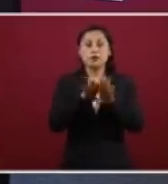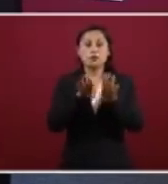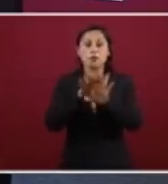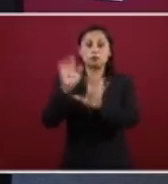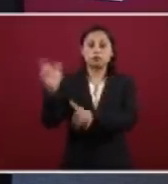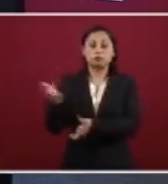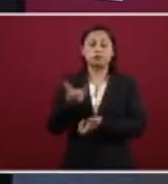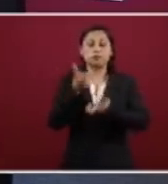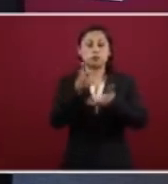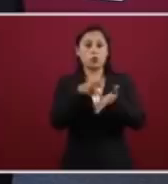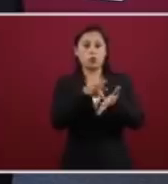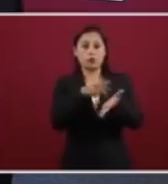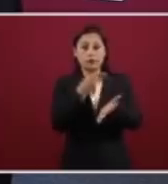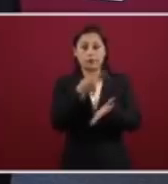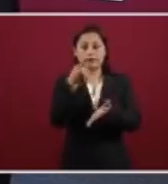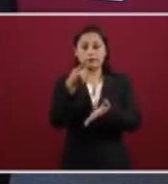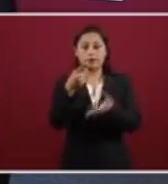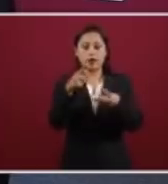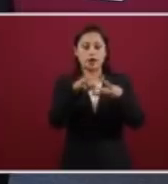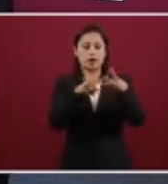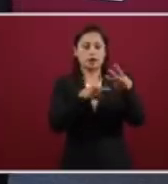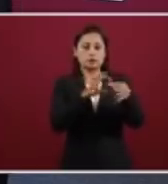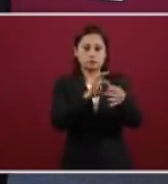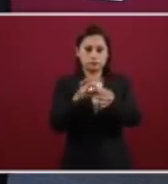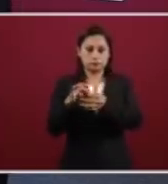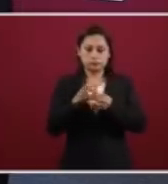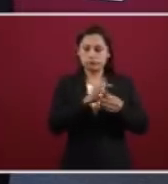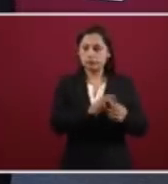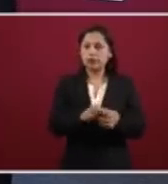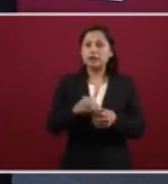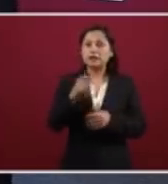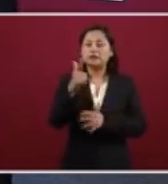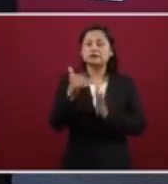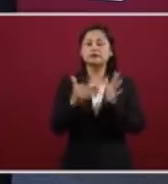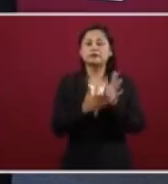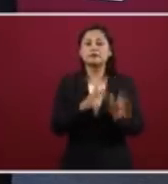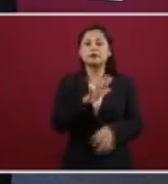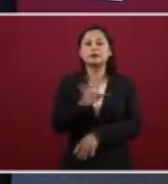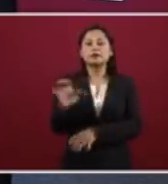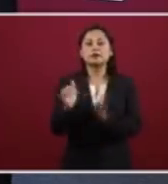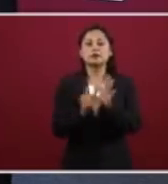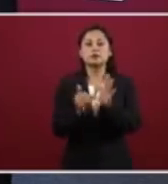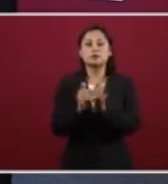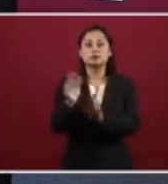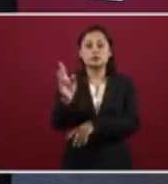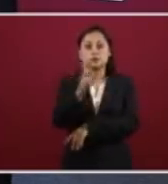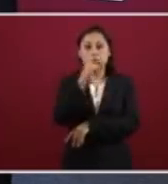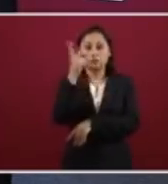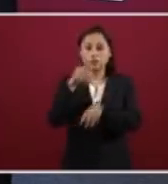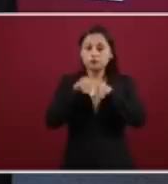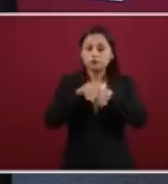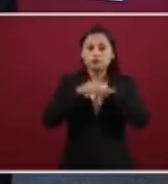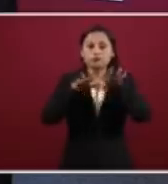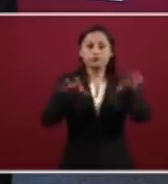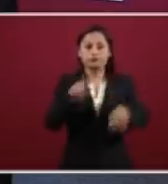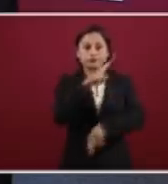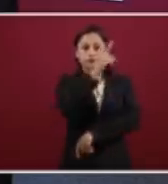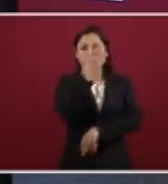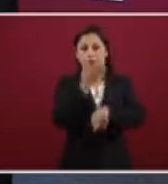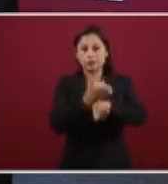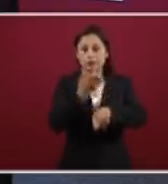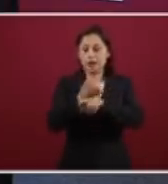todas estaban ligadas por 7.500 millones de dólares que emitimos en los mercados de Nueva York, que Pemex